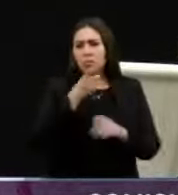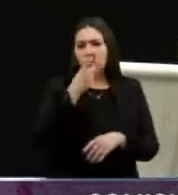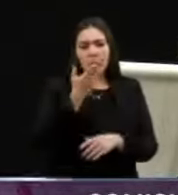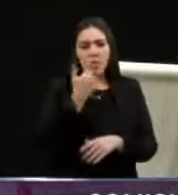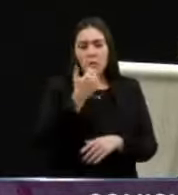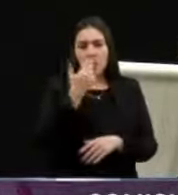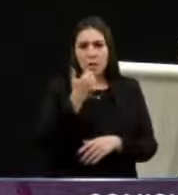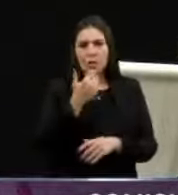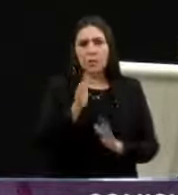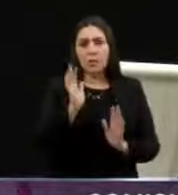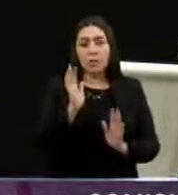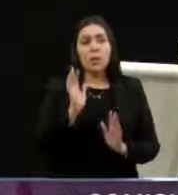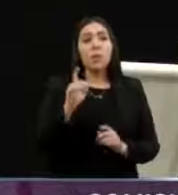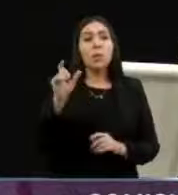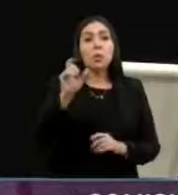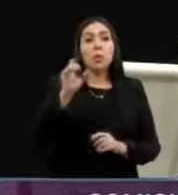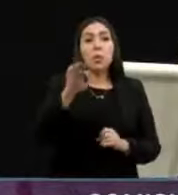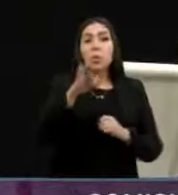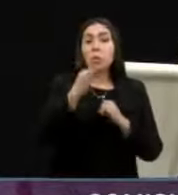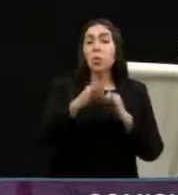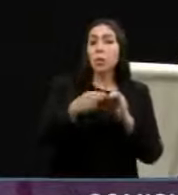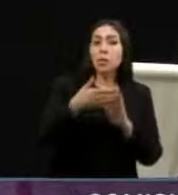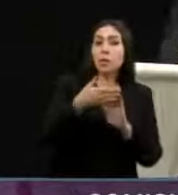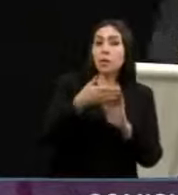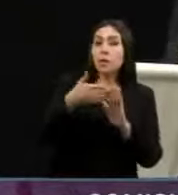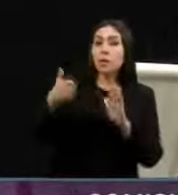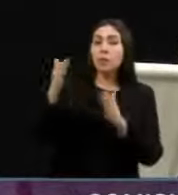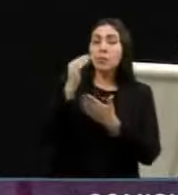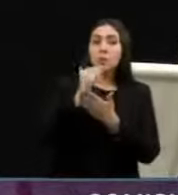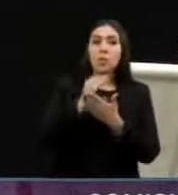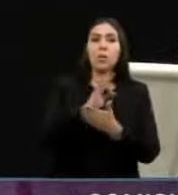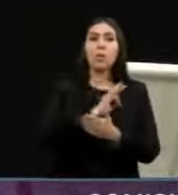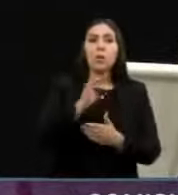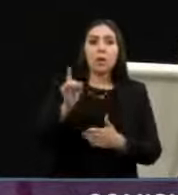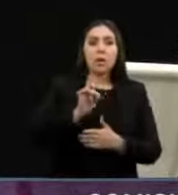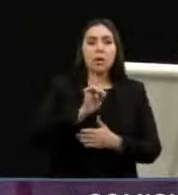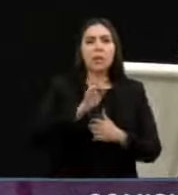dado caso, al final de la lista, participar.